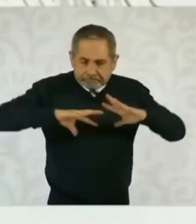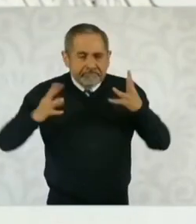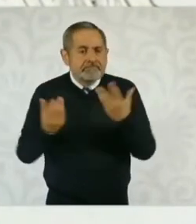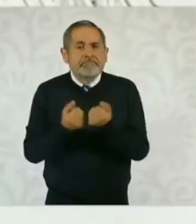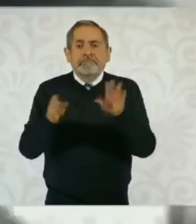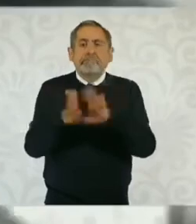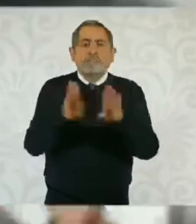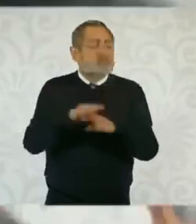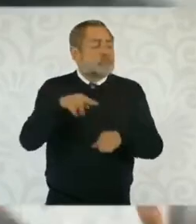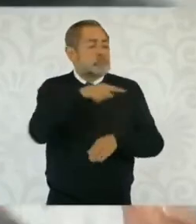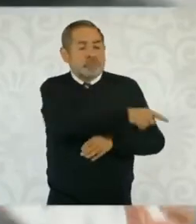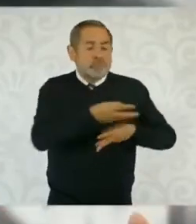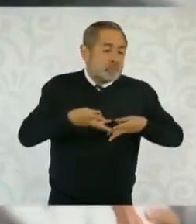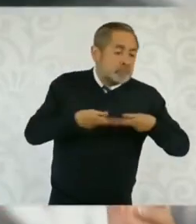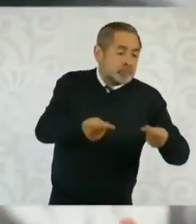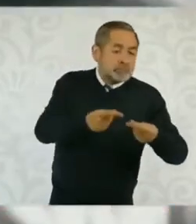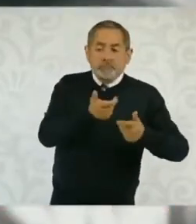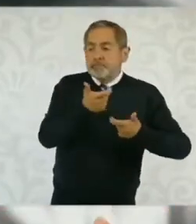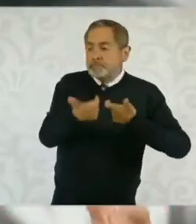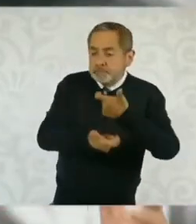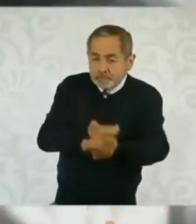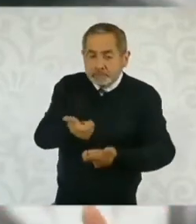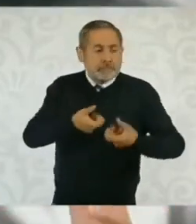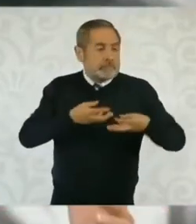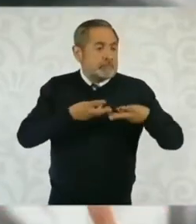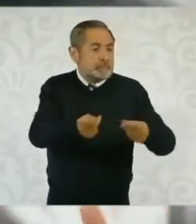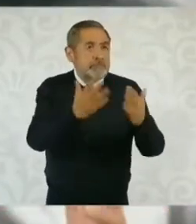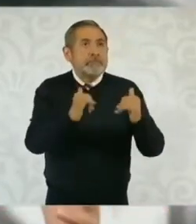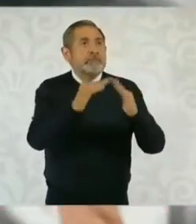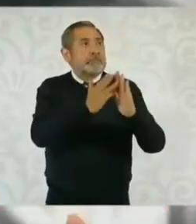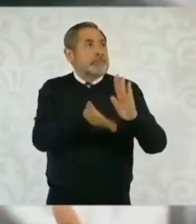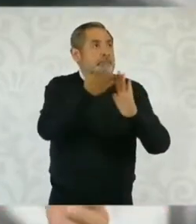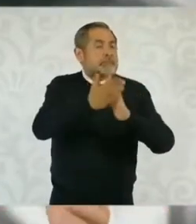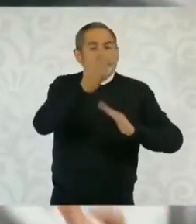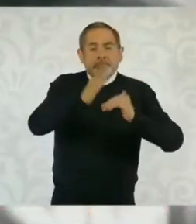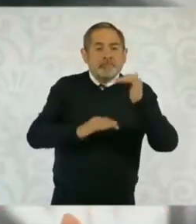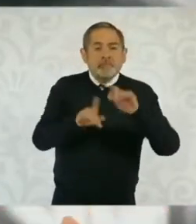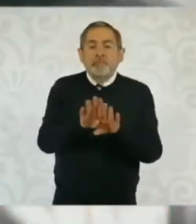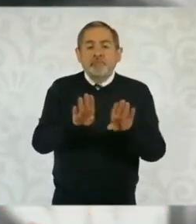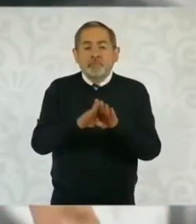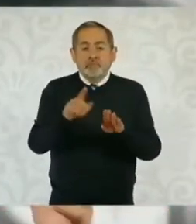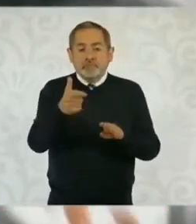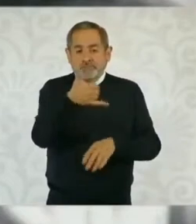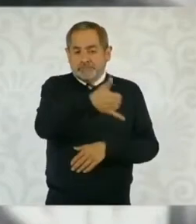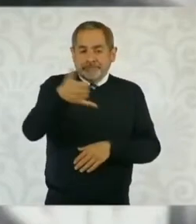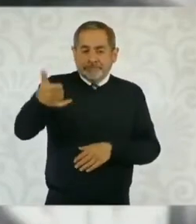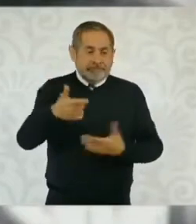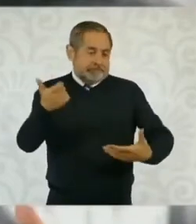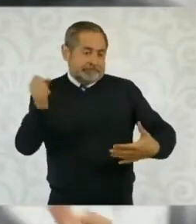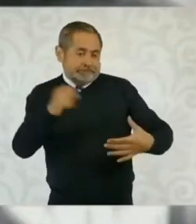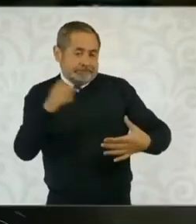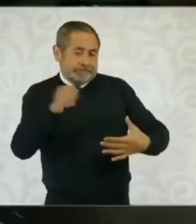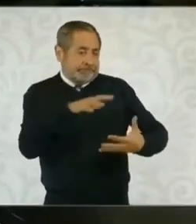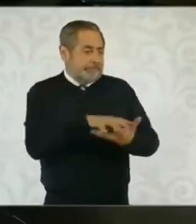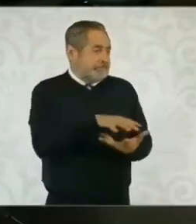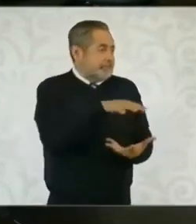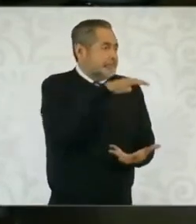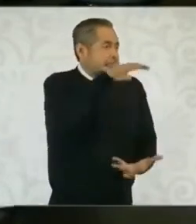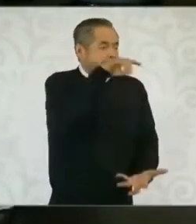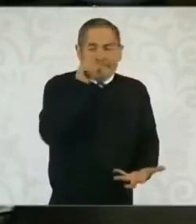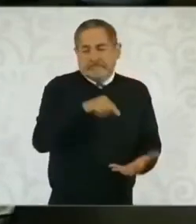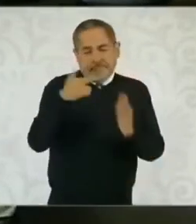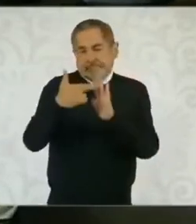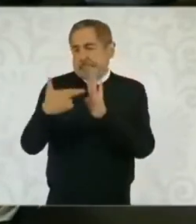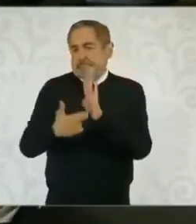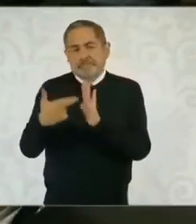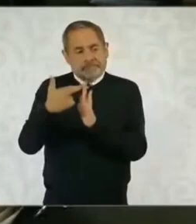dan créditos y cómo se sigue resguardando el fondo del Infonavit, que es de los trabajadores y que tiene sus reglas para